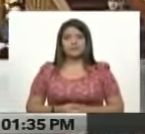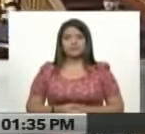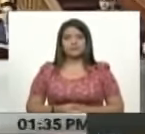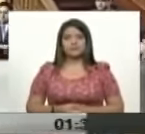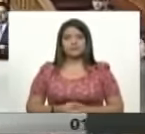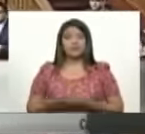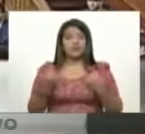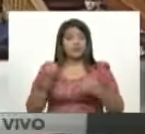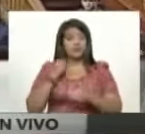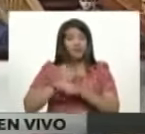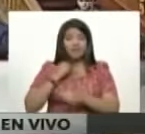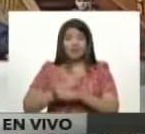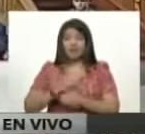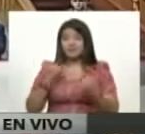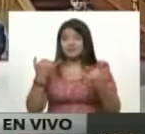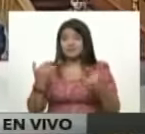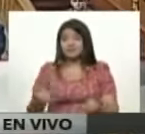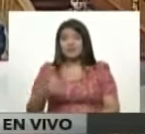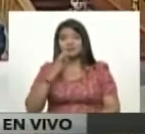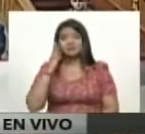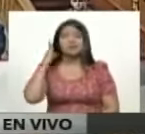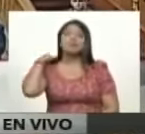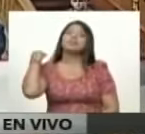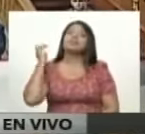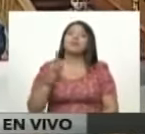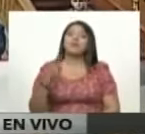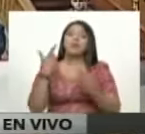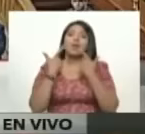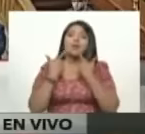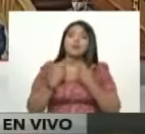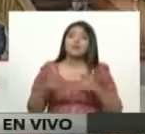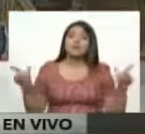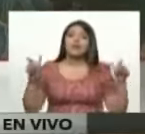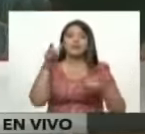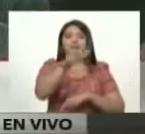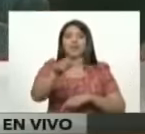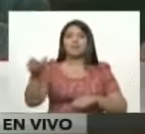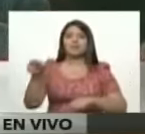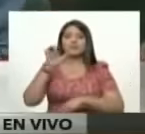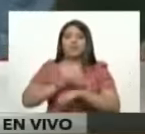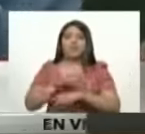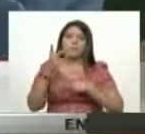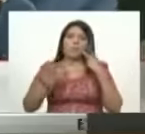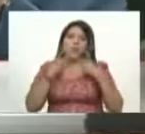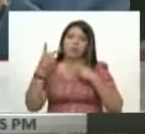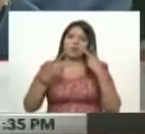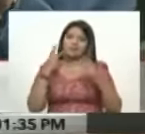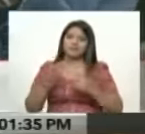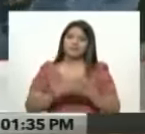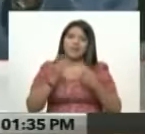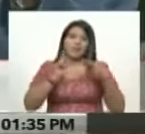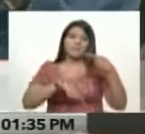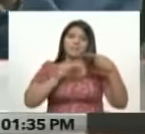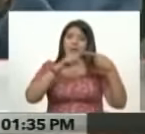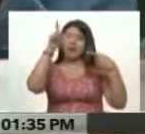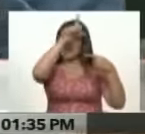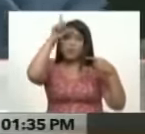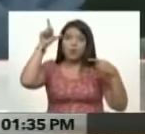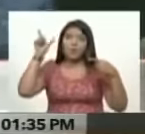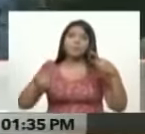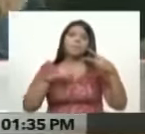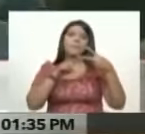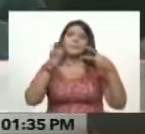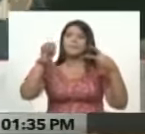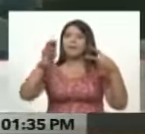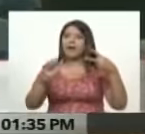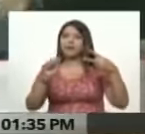que tenemos es la liberación de nuestros presos políticos, de Leopoldo López, de Manuel